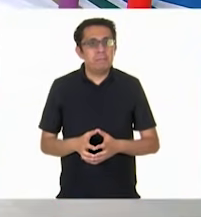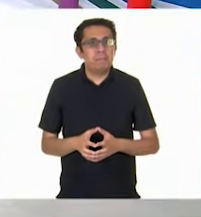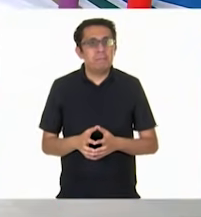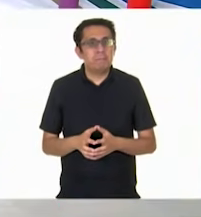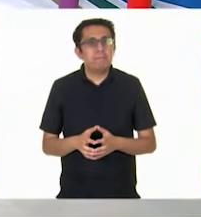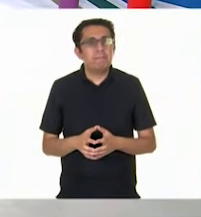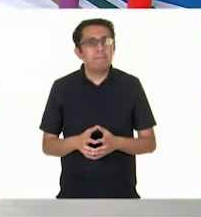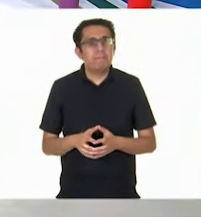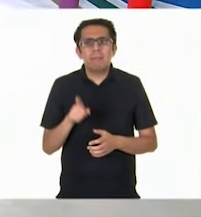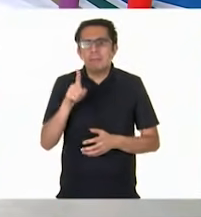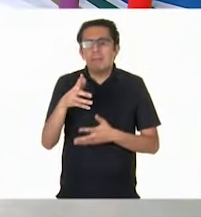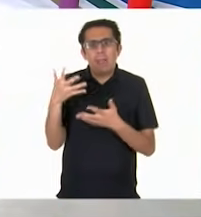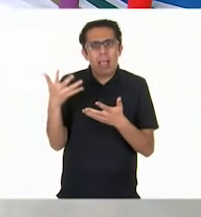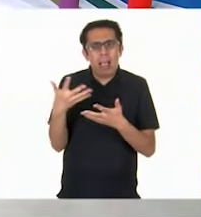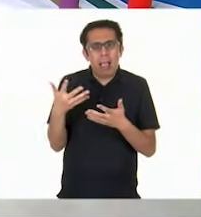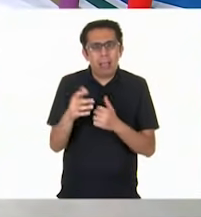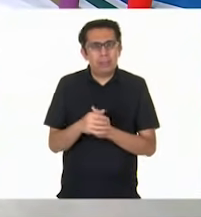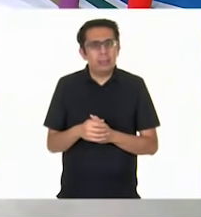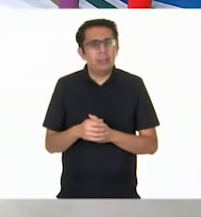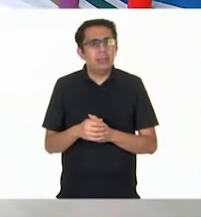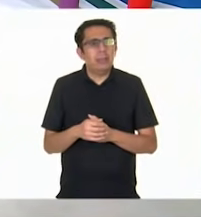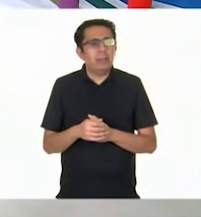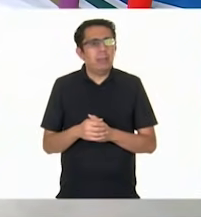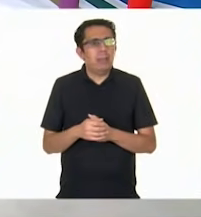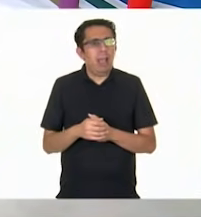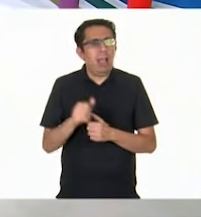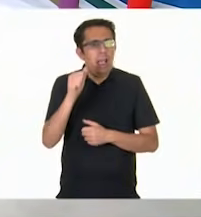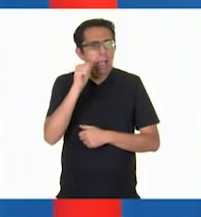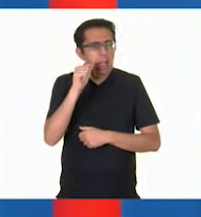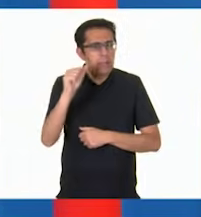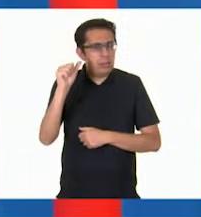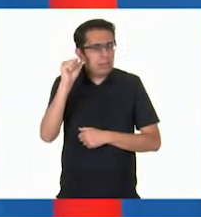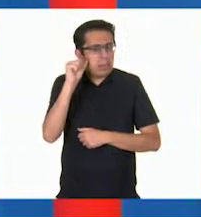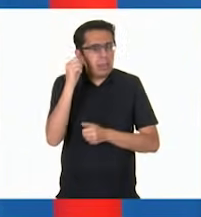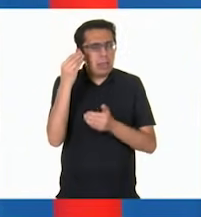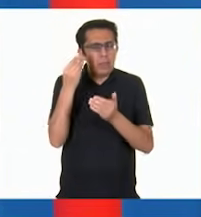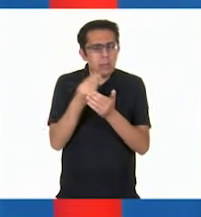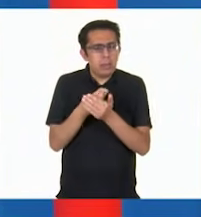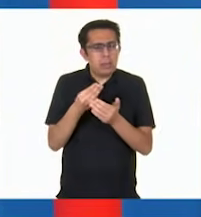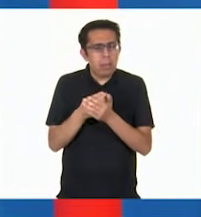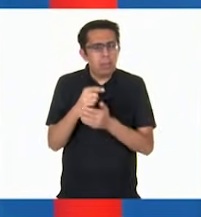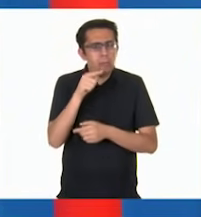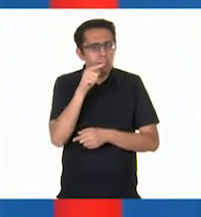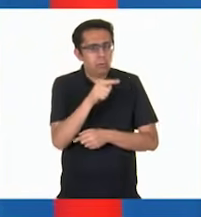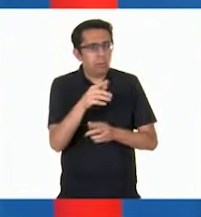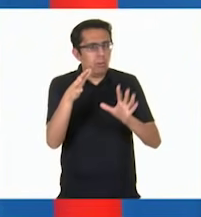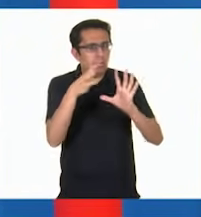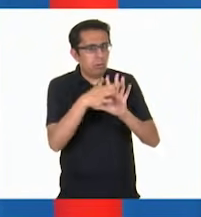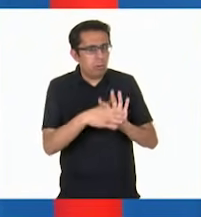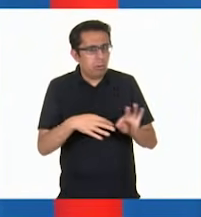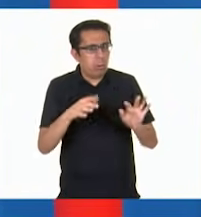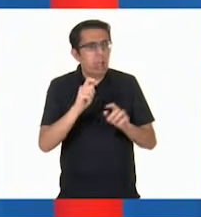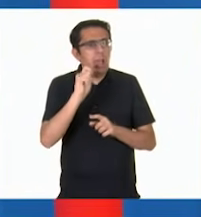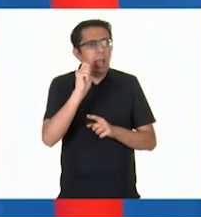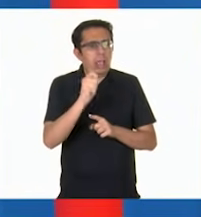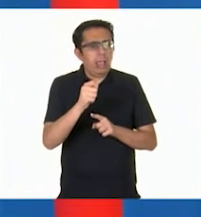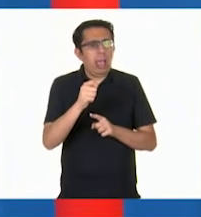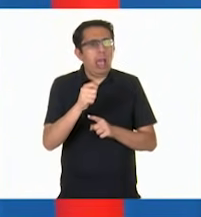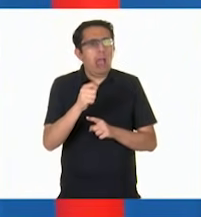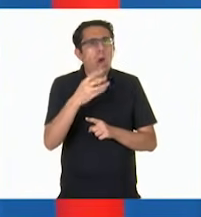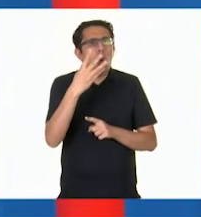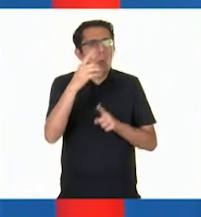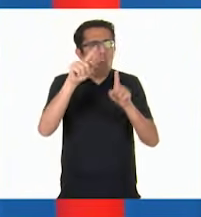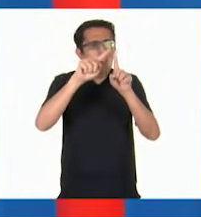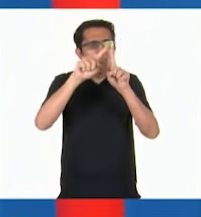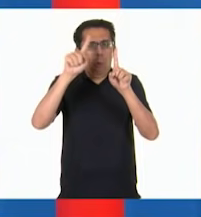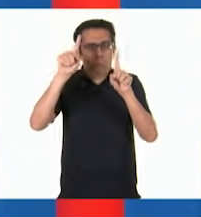¿Qué haces, Jenny? En la clase de ayer nos hablaste de un cuadrilátero que tiene un